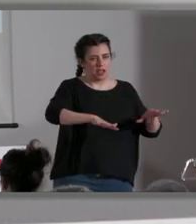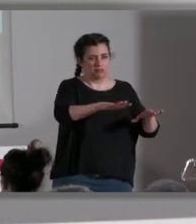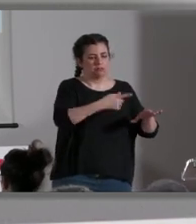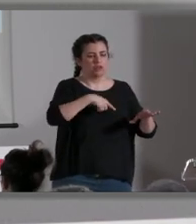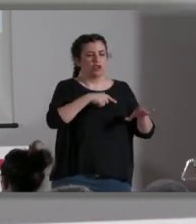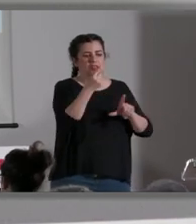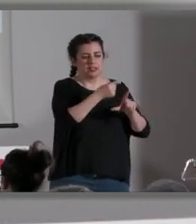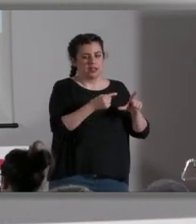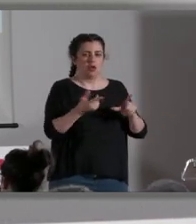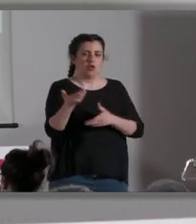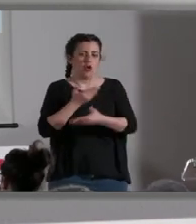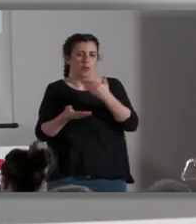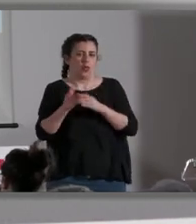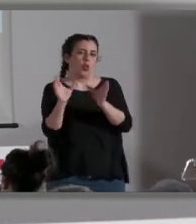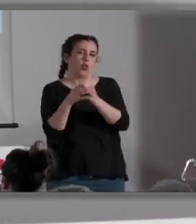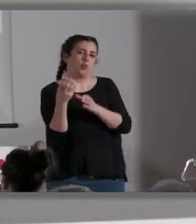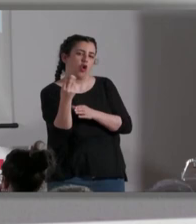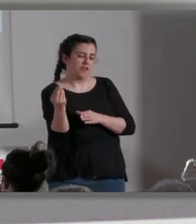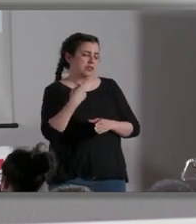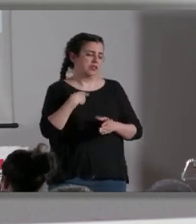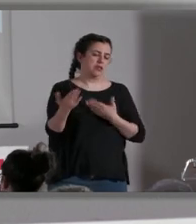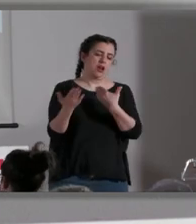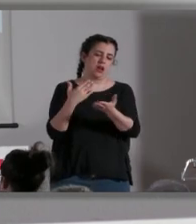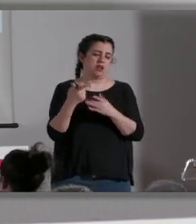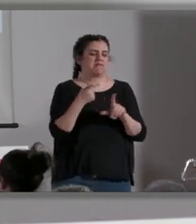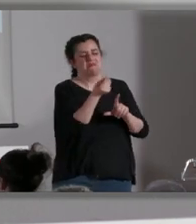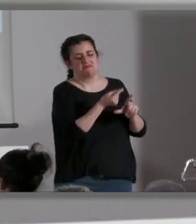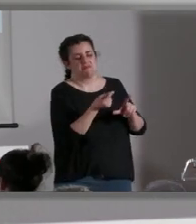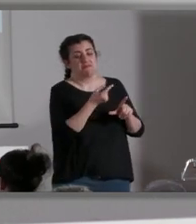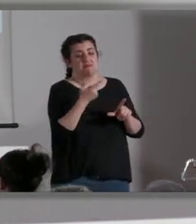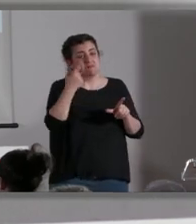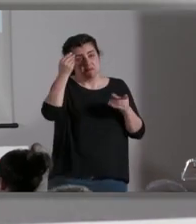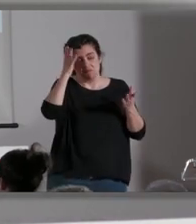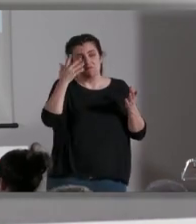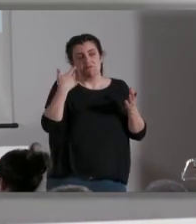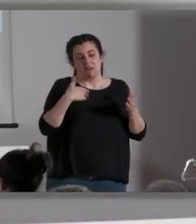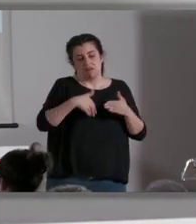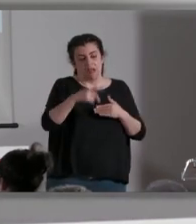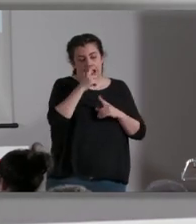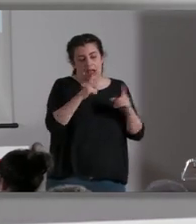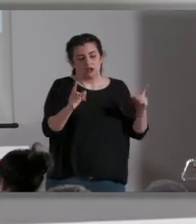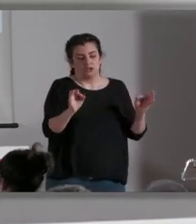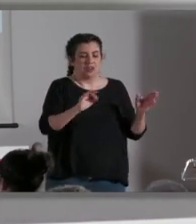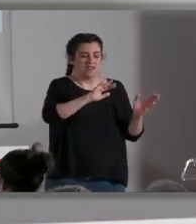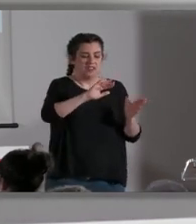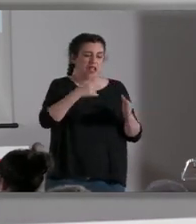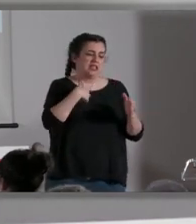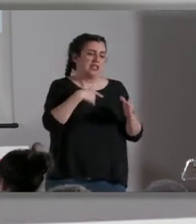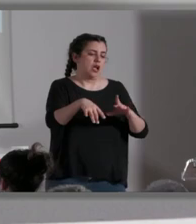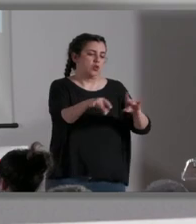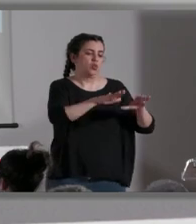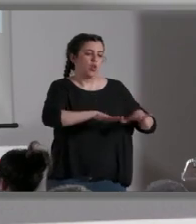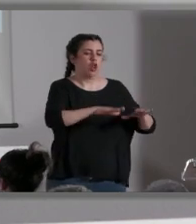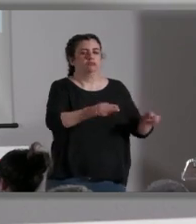este grupo de jóvenes. Entonces pensamos que para antes de final de año la transmisión de ese suelo ya esté en